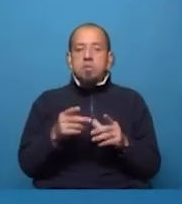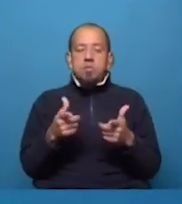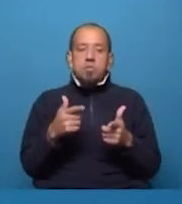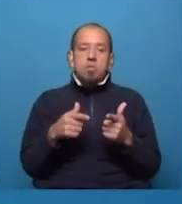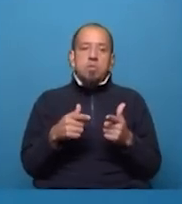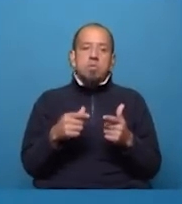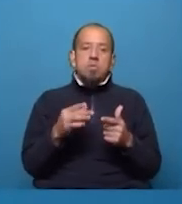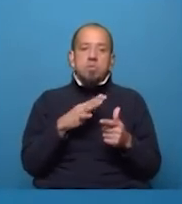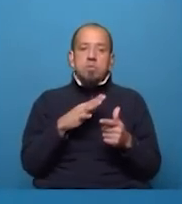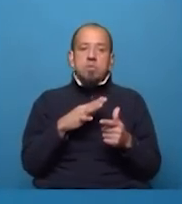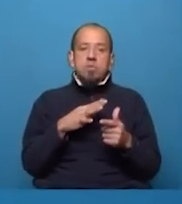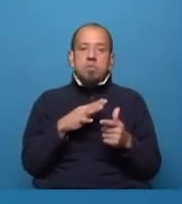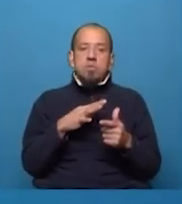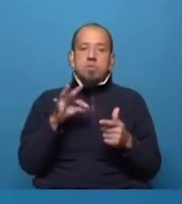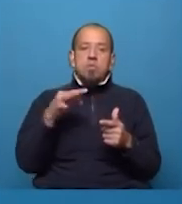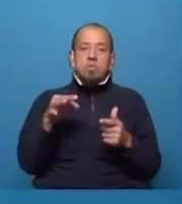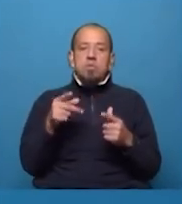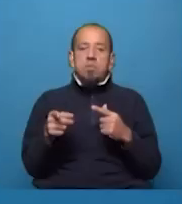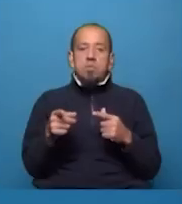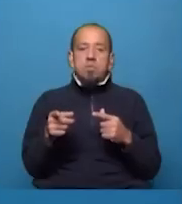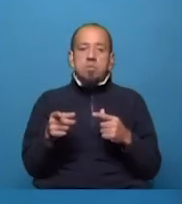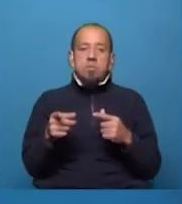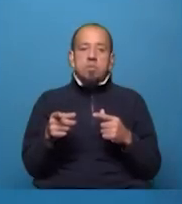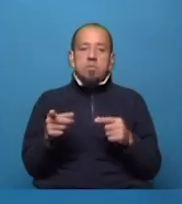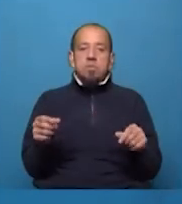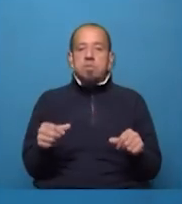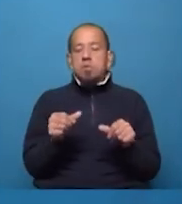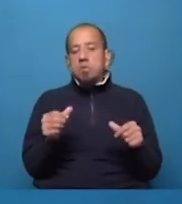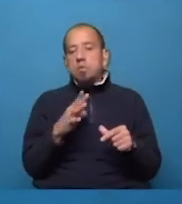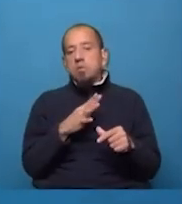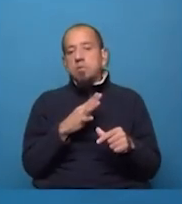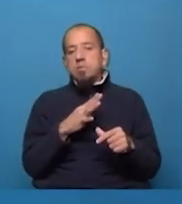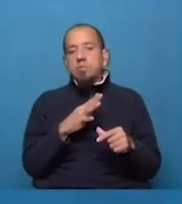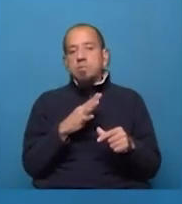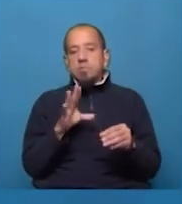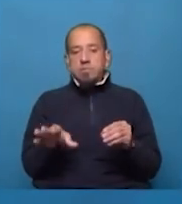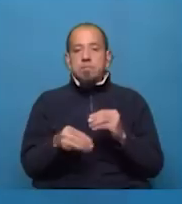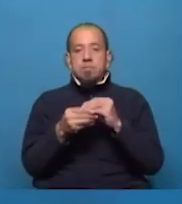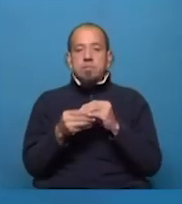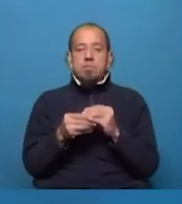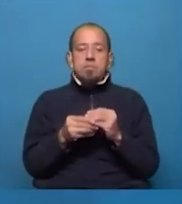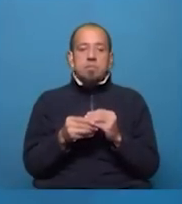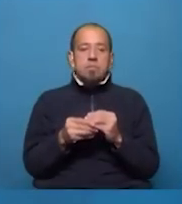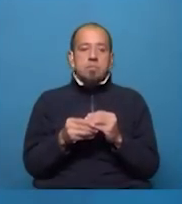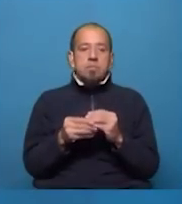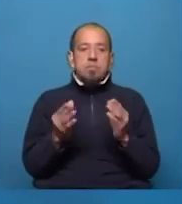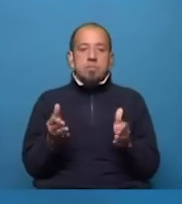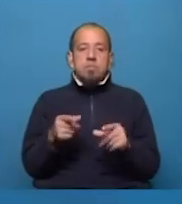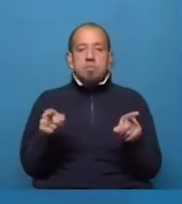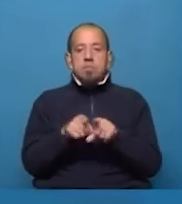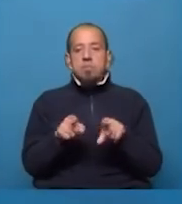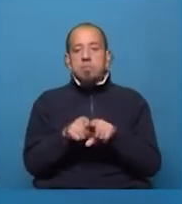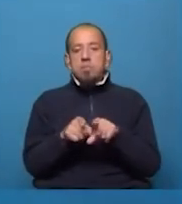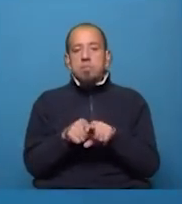ni me digas que lo único que hay es eso y que lo único que hay que hacer es incorporar más sujetos obligados lo mismo que